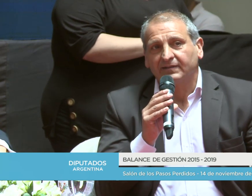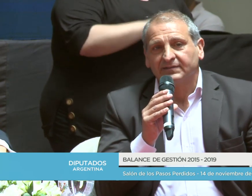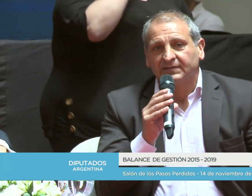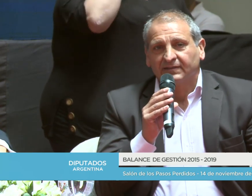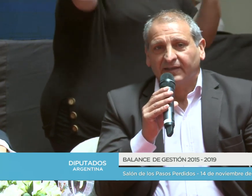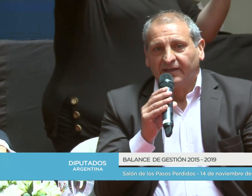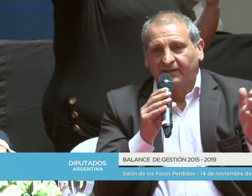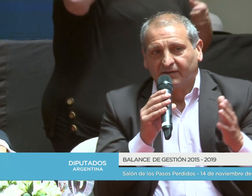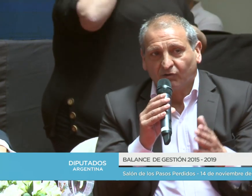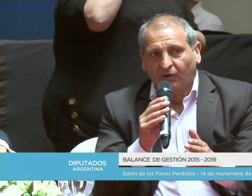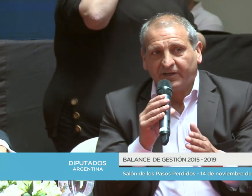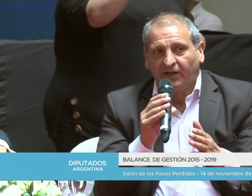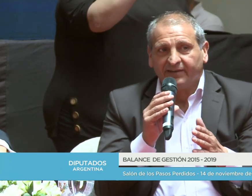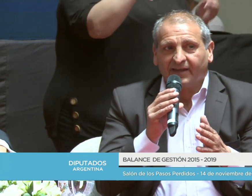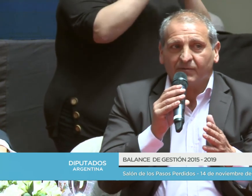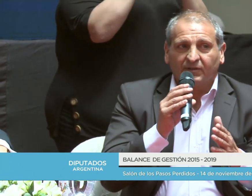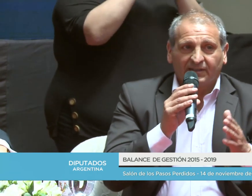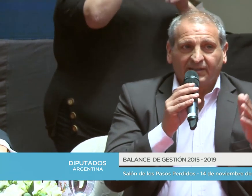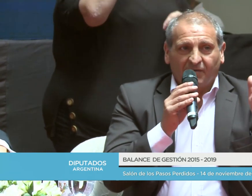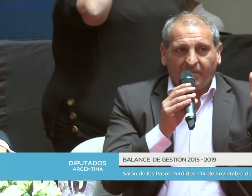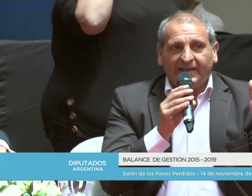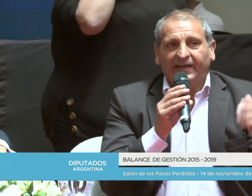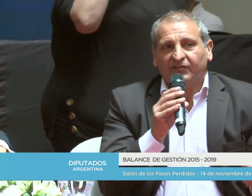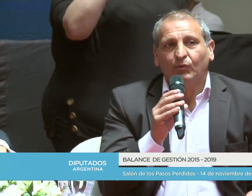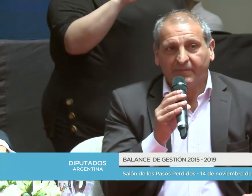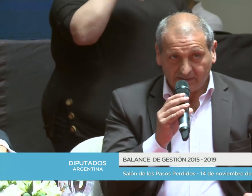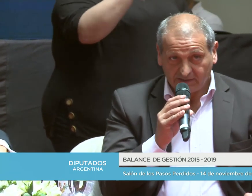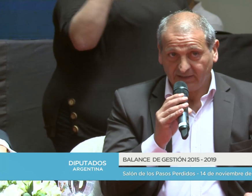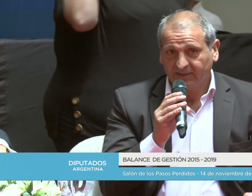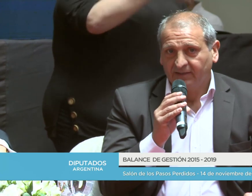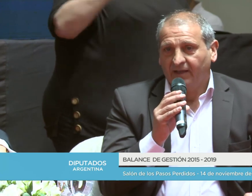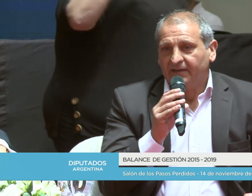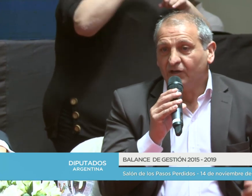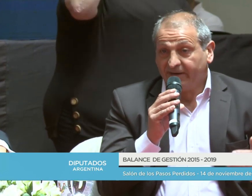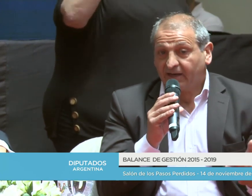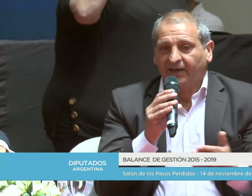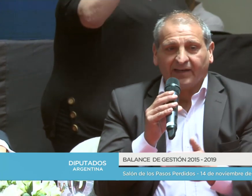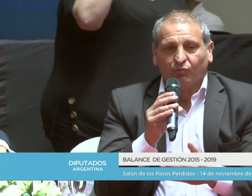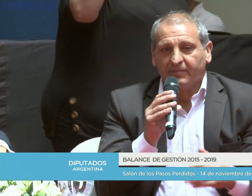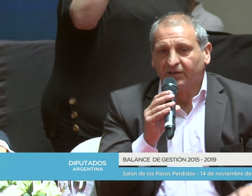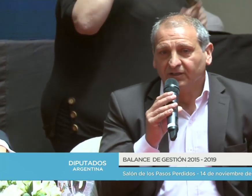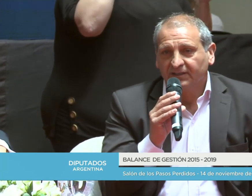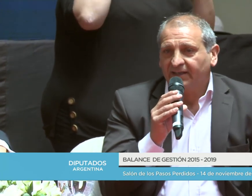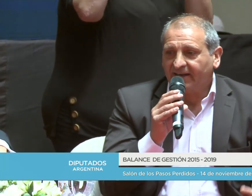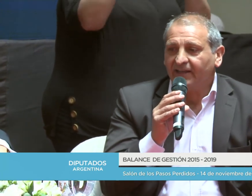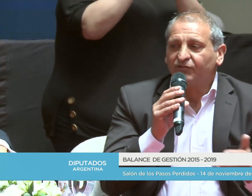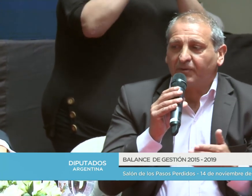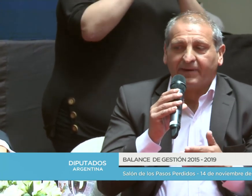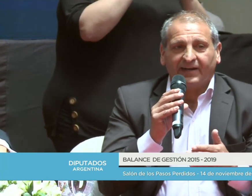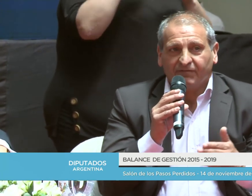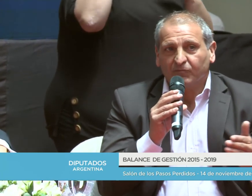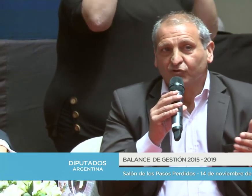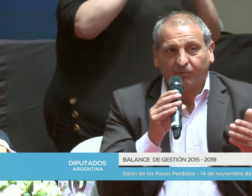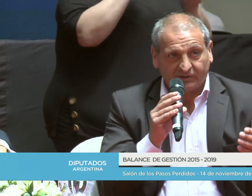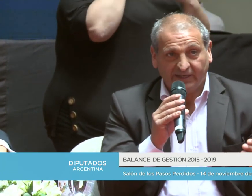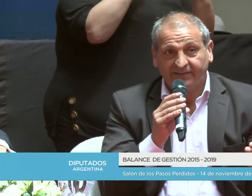Gardel, con su amigo Leguizamo, venían asiduamente y en homenaje a su amigo, Gardel hizo